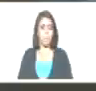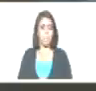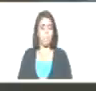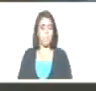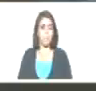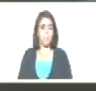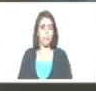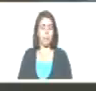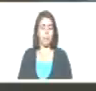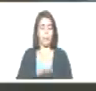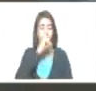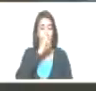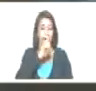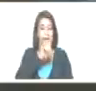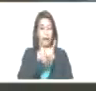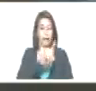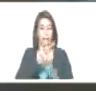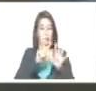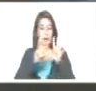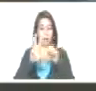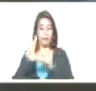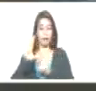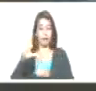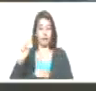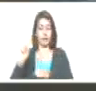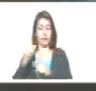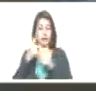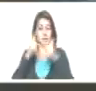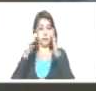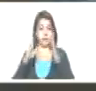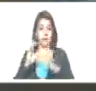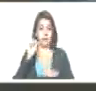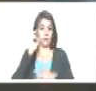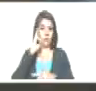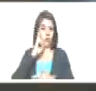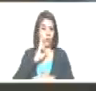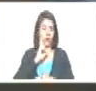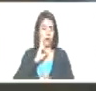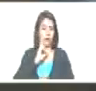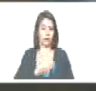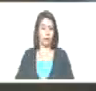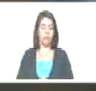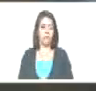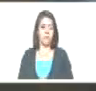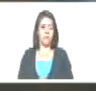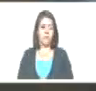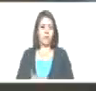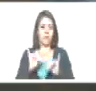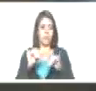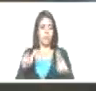año 1830, al libertador Simón Bolívar, los mismos enemigos de la patria,